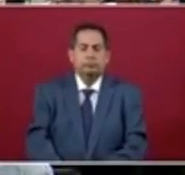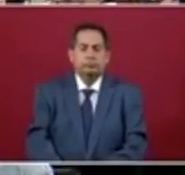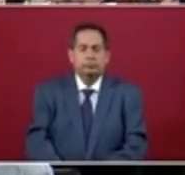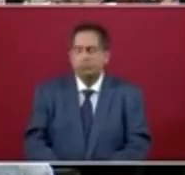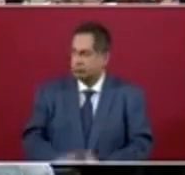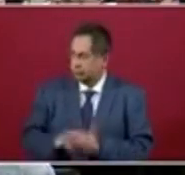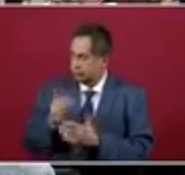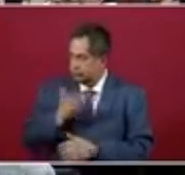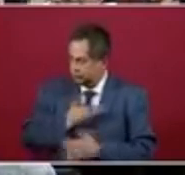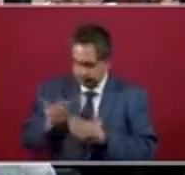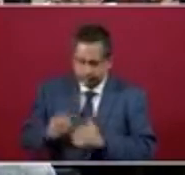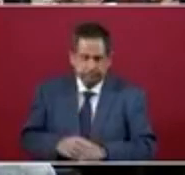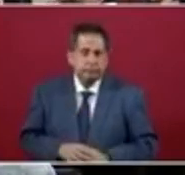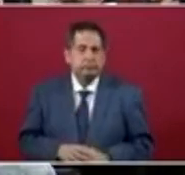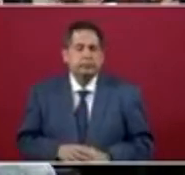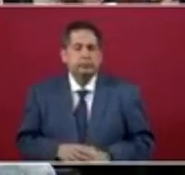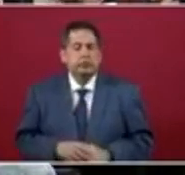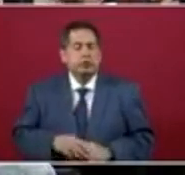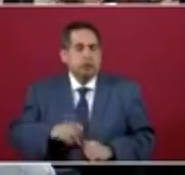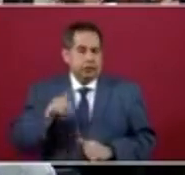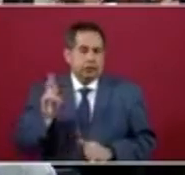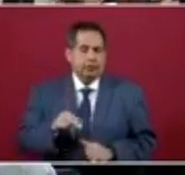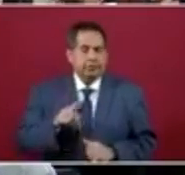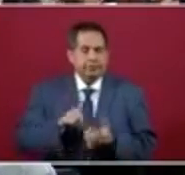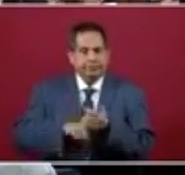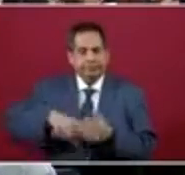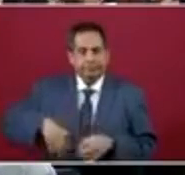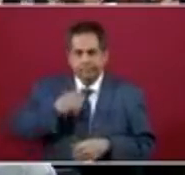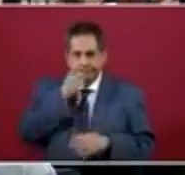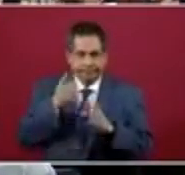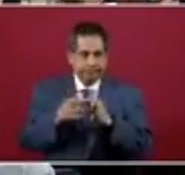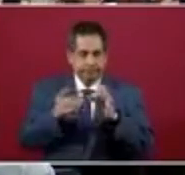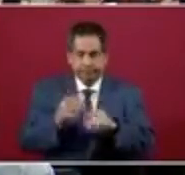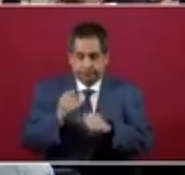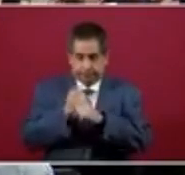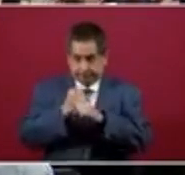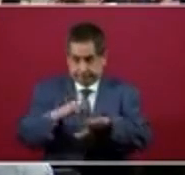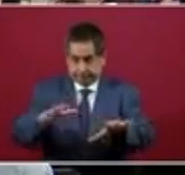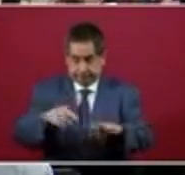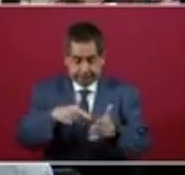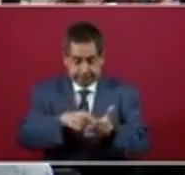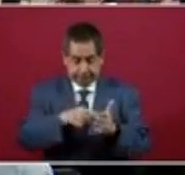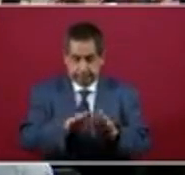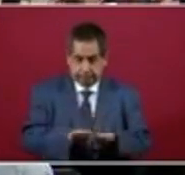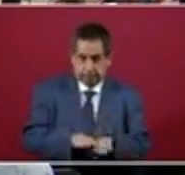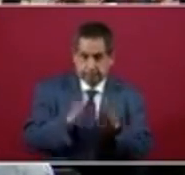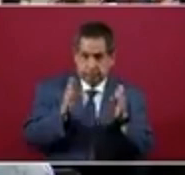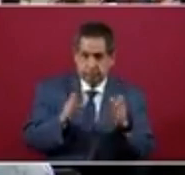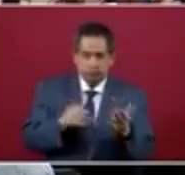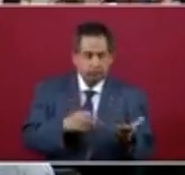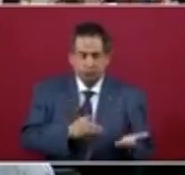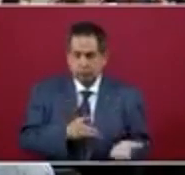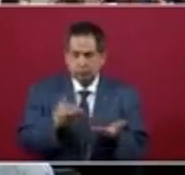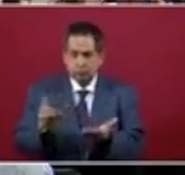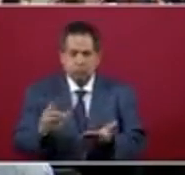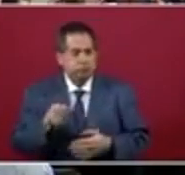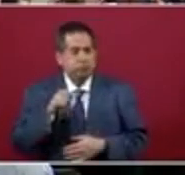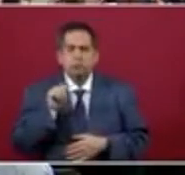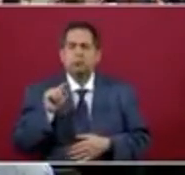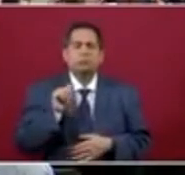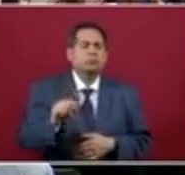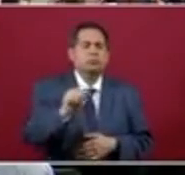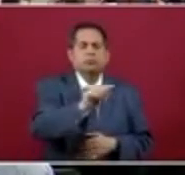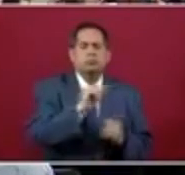Gracias, señor presidente. Efectivamente, como se mencionaba, la información que se les está solicitando a las